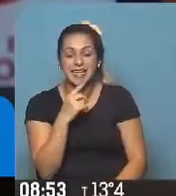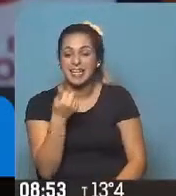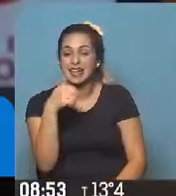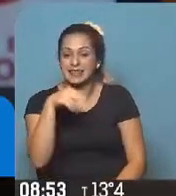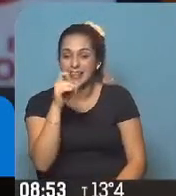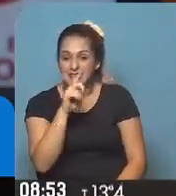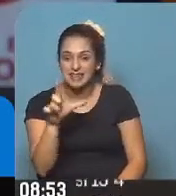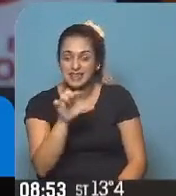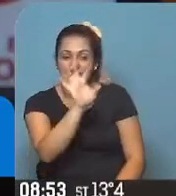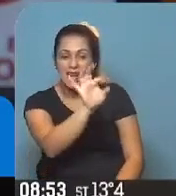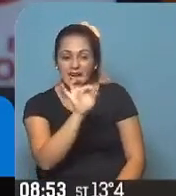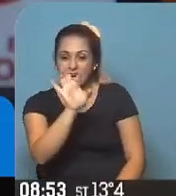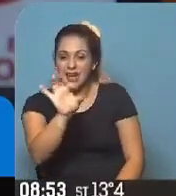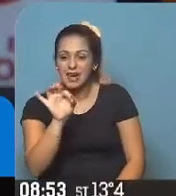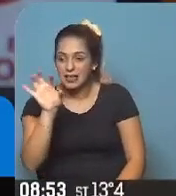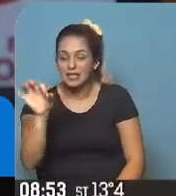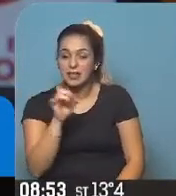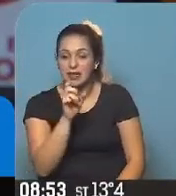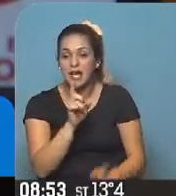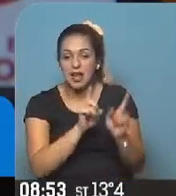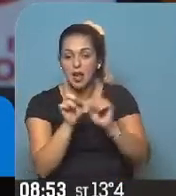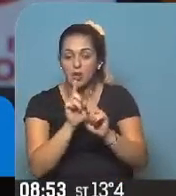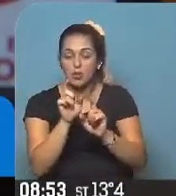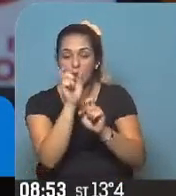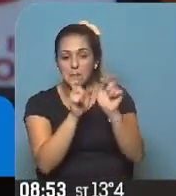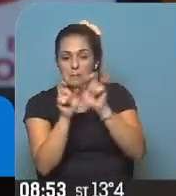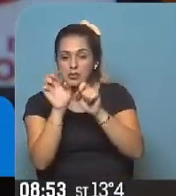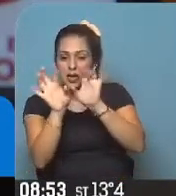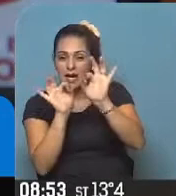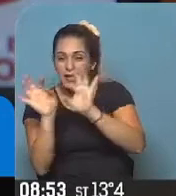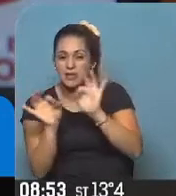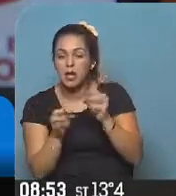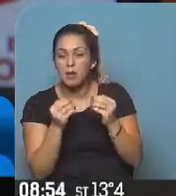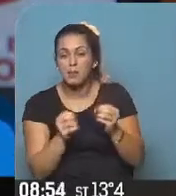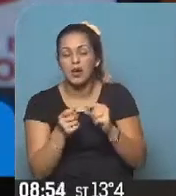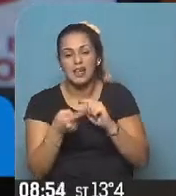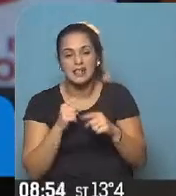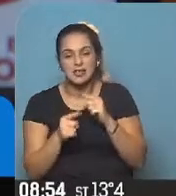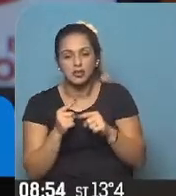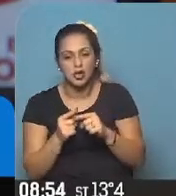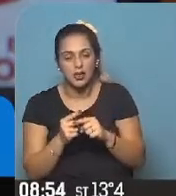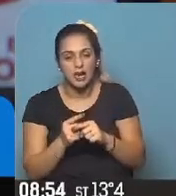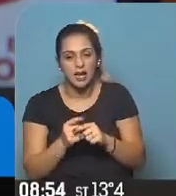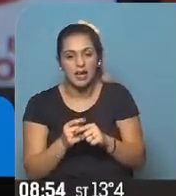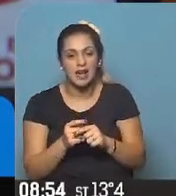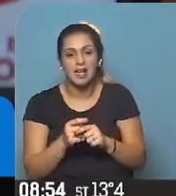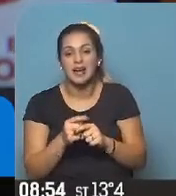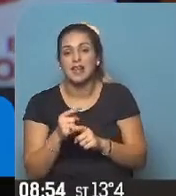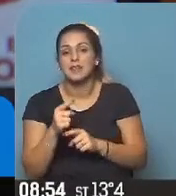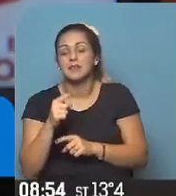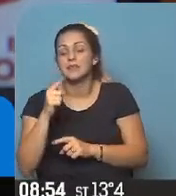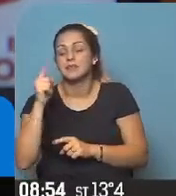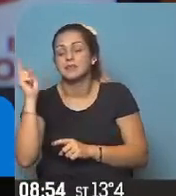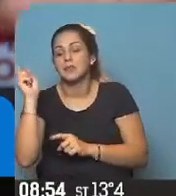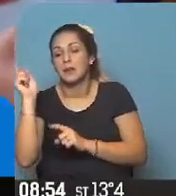selecciona a alguna de las víctimas porque además Solané vinculaba a los extranjeros que habían